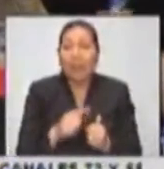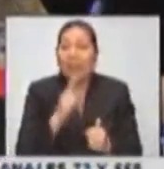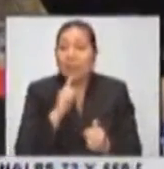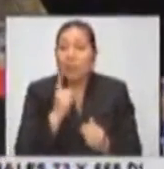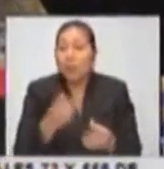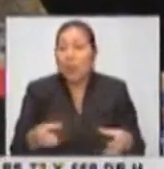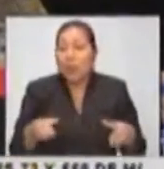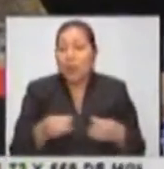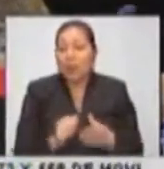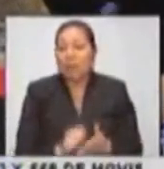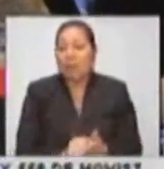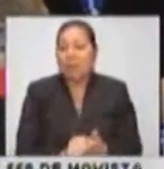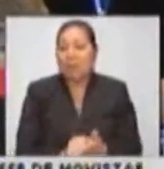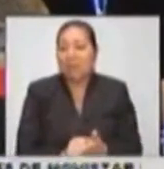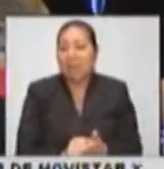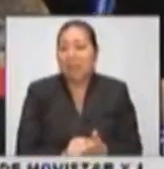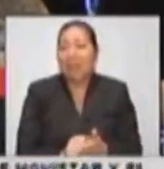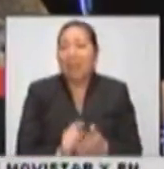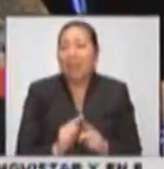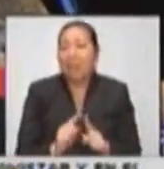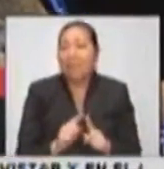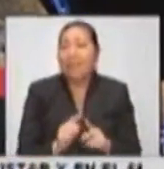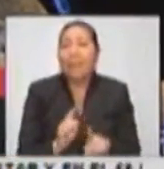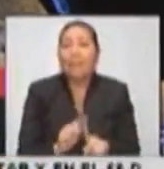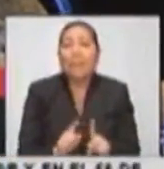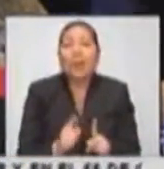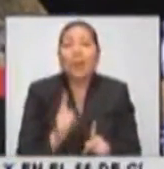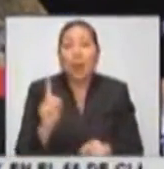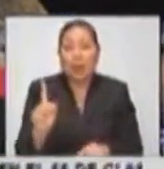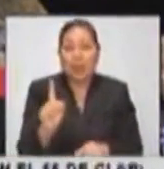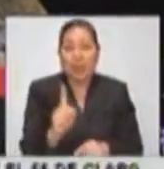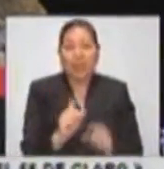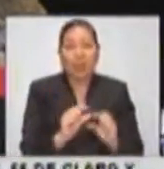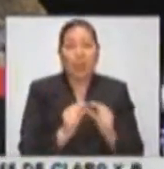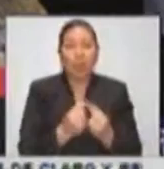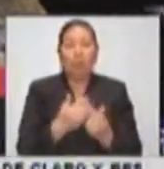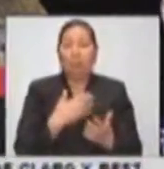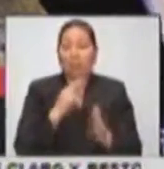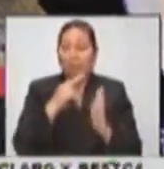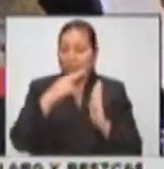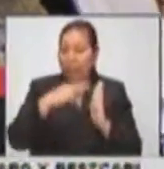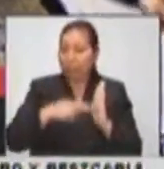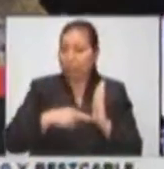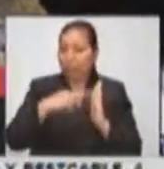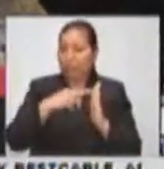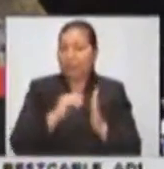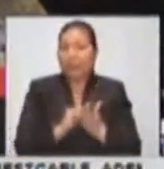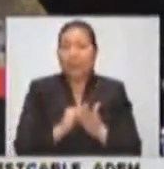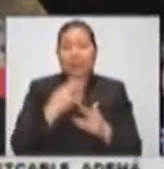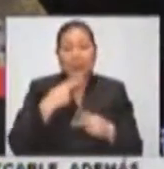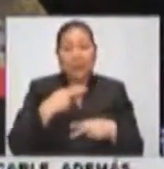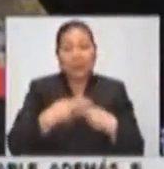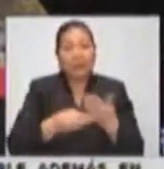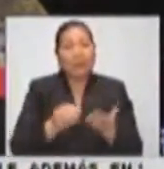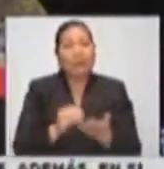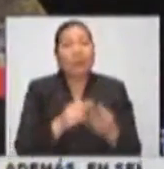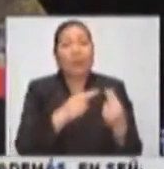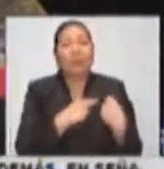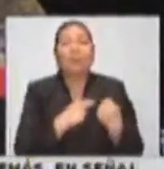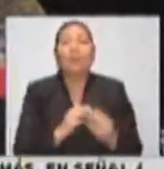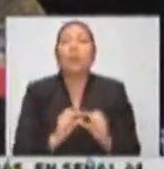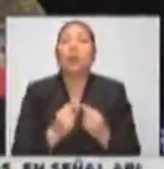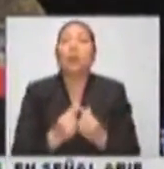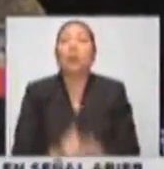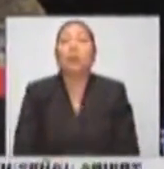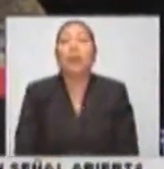la comisión a la que hacemos referencia, pero en cada sector, porque ustedes ven la lista de estudios que vamos a ver más adelante y los responsables